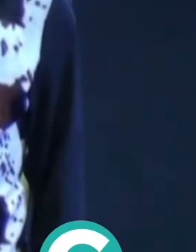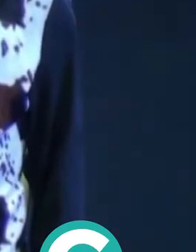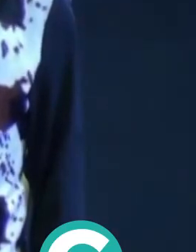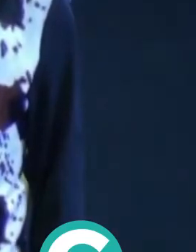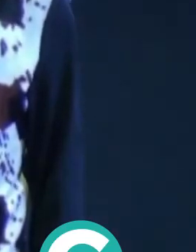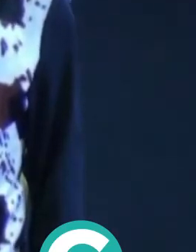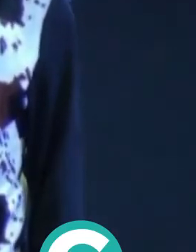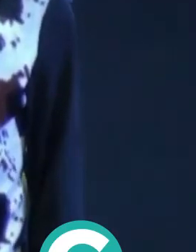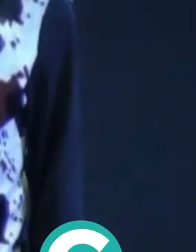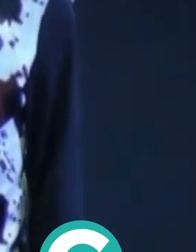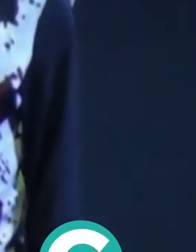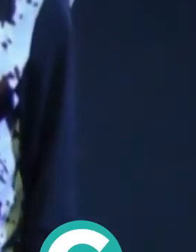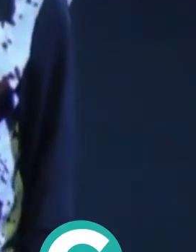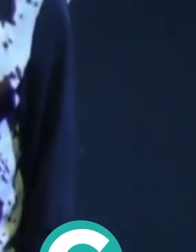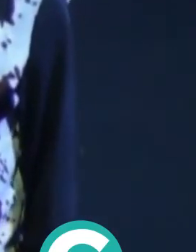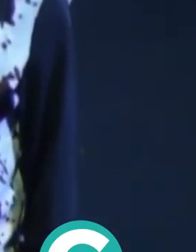lo harías.